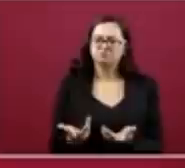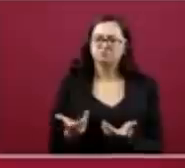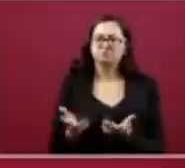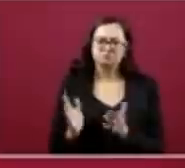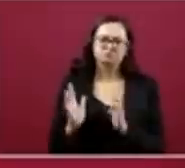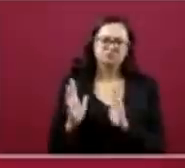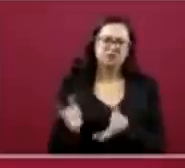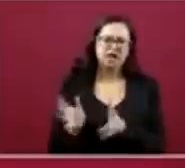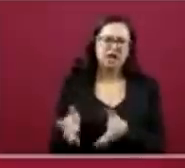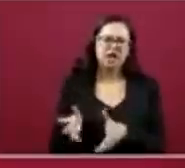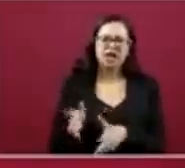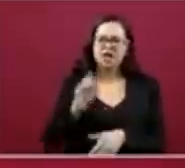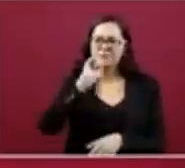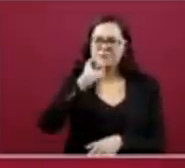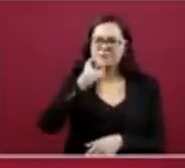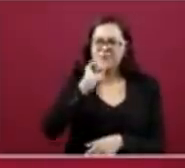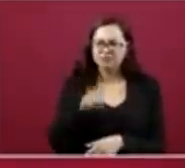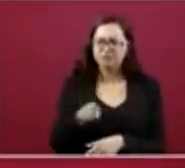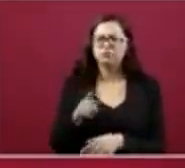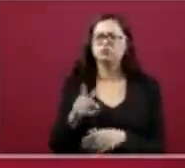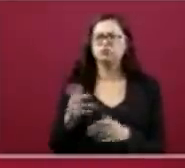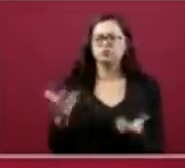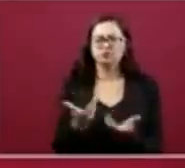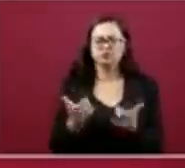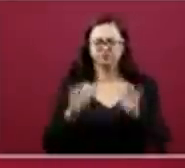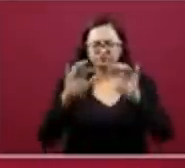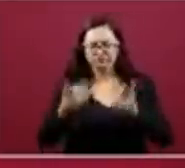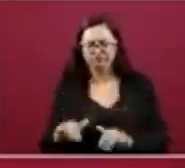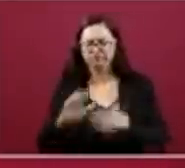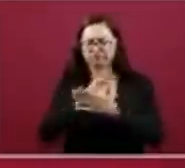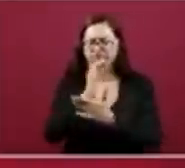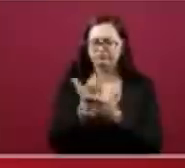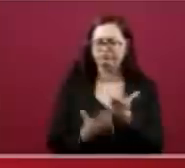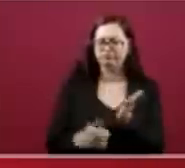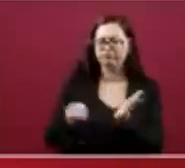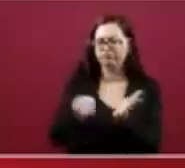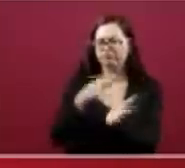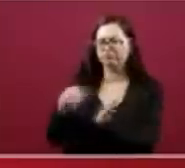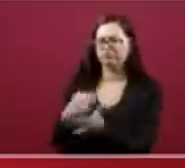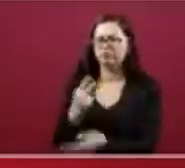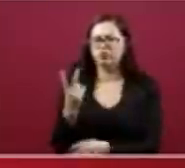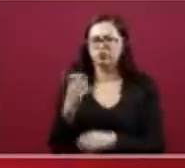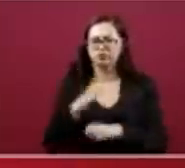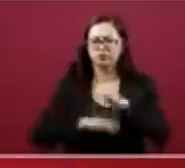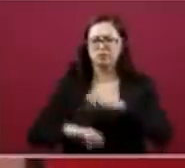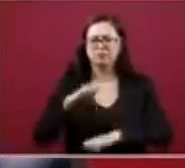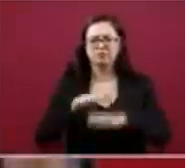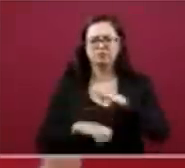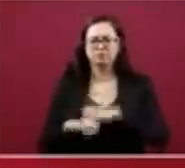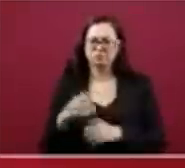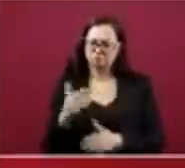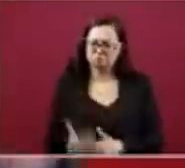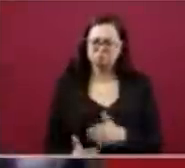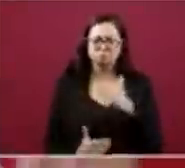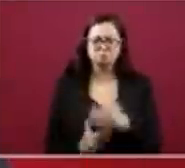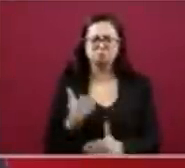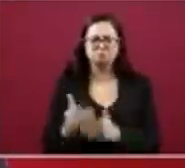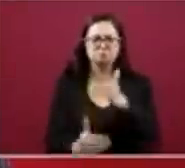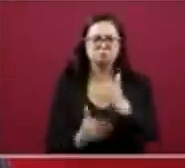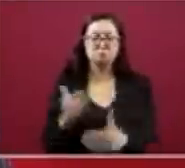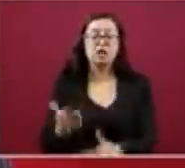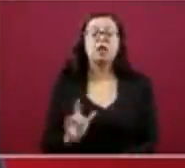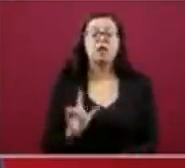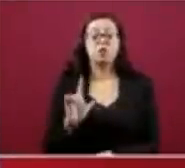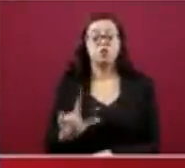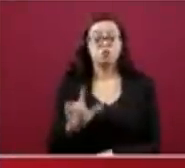haciendo también contratos con las empresas y vamos avanzando. El lunes yo